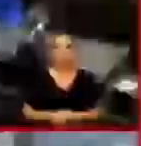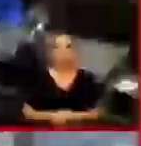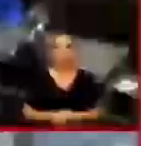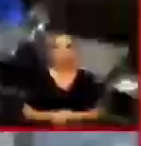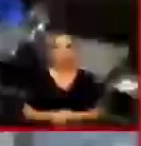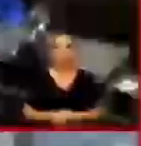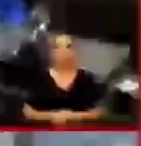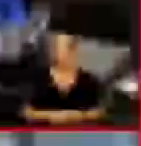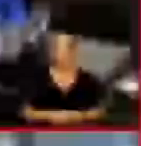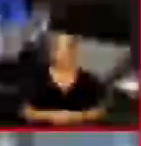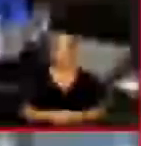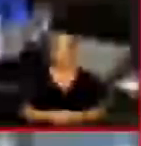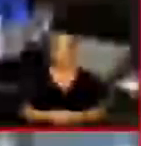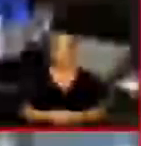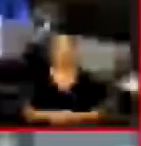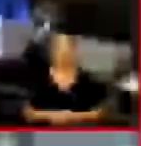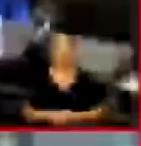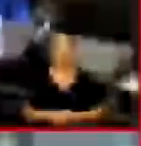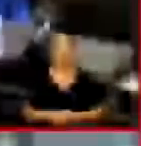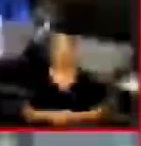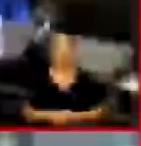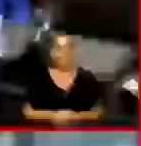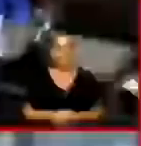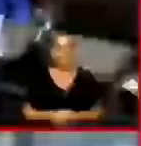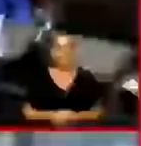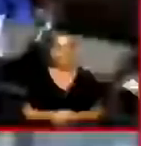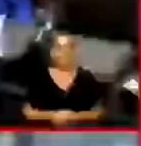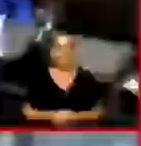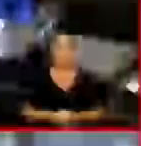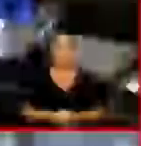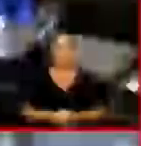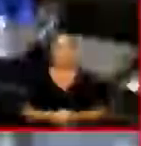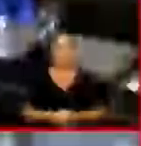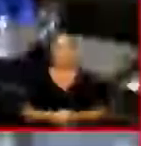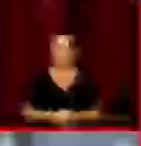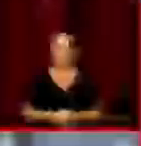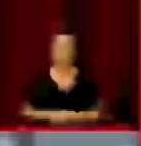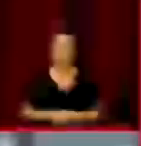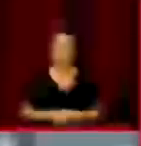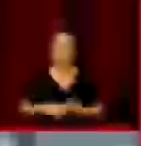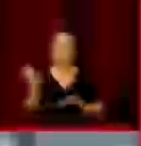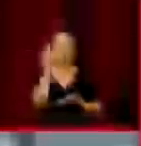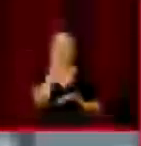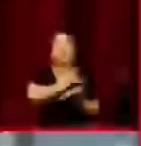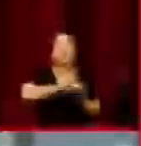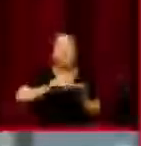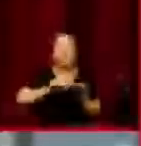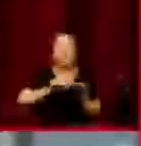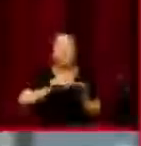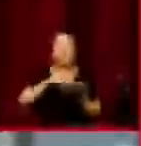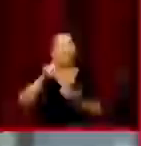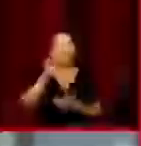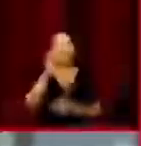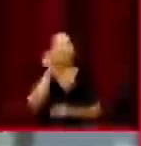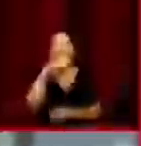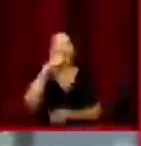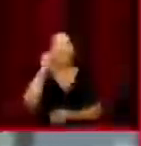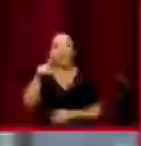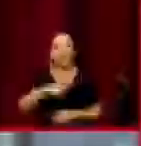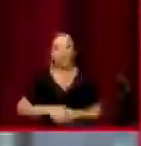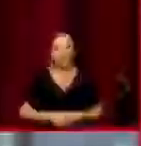de algunos integrantes de la oposición, como le adelantó la propia Elisa Carrió, dijo, los diputados de la coalición cívica, dice, vamos a actuar con